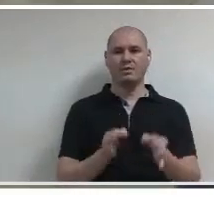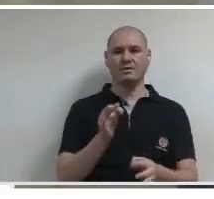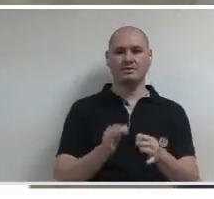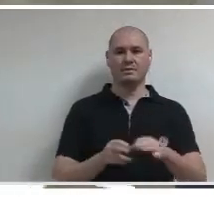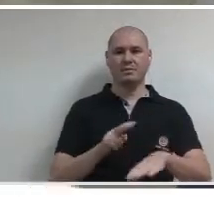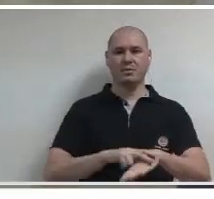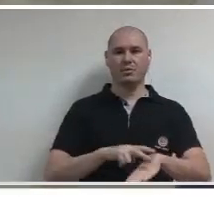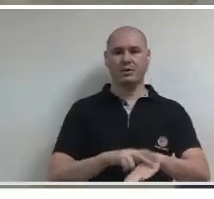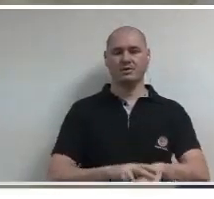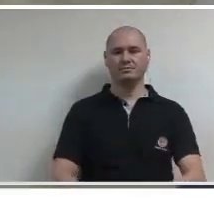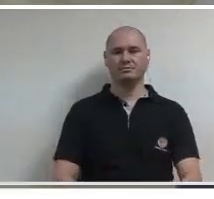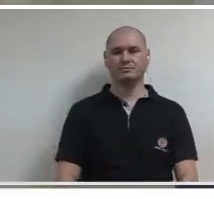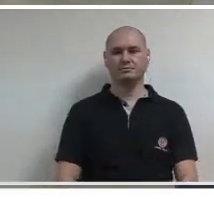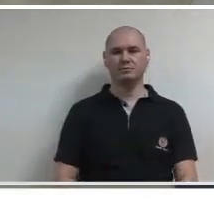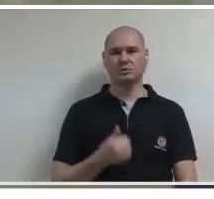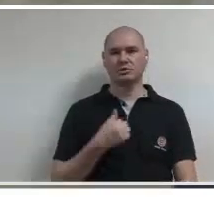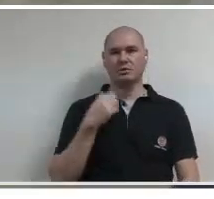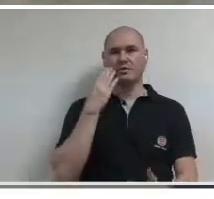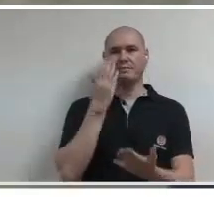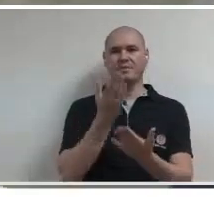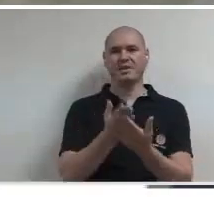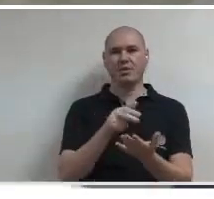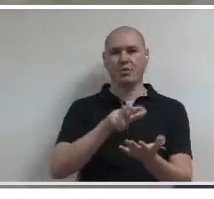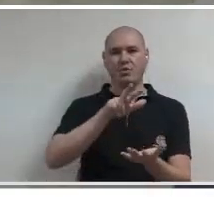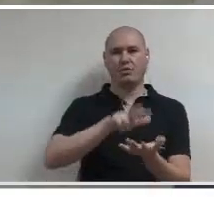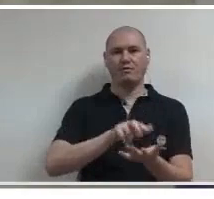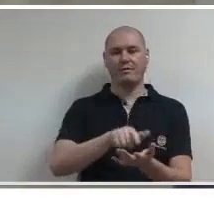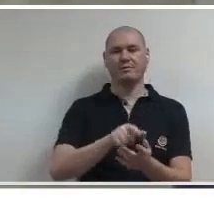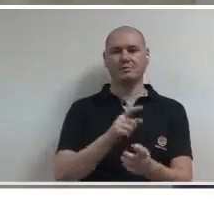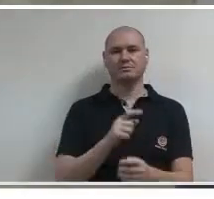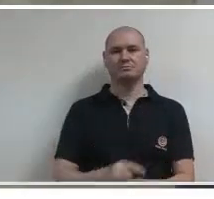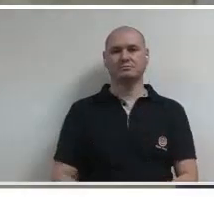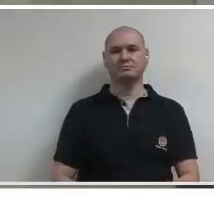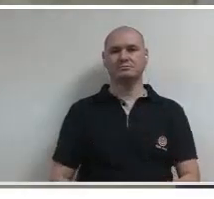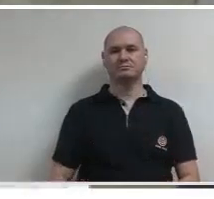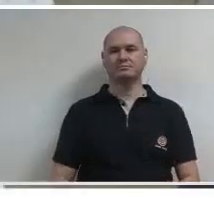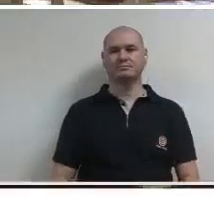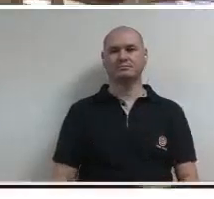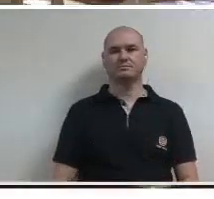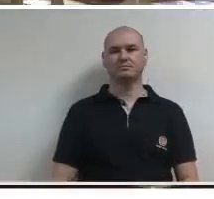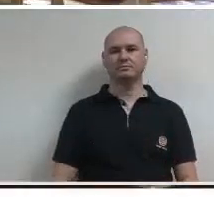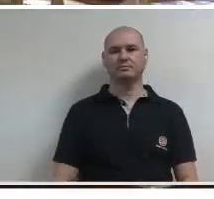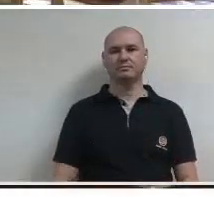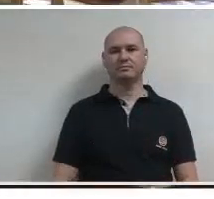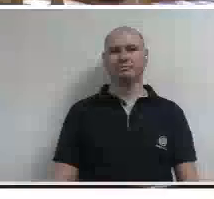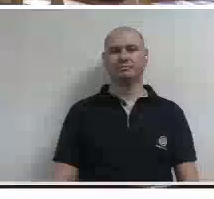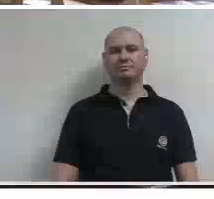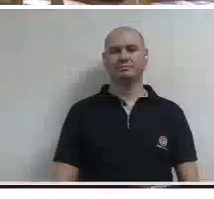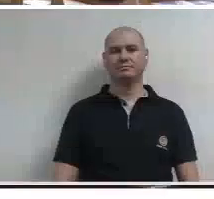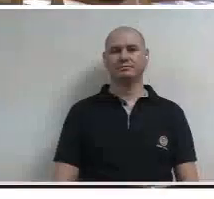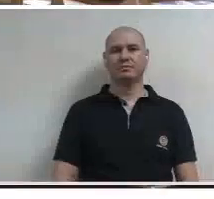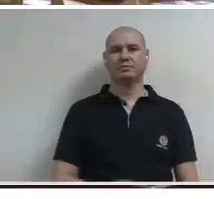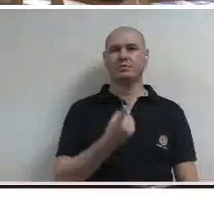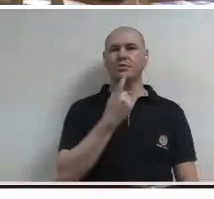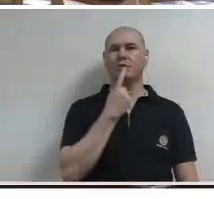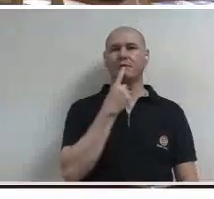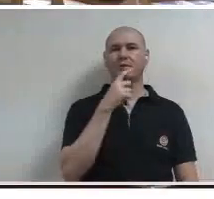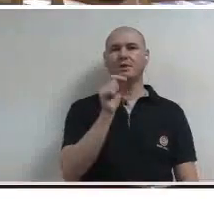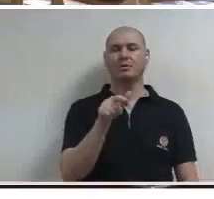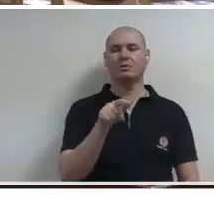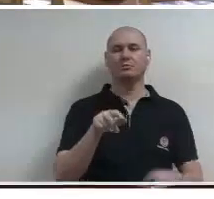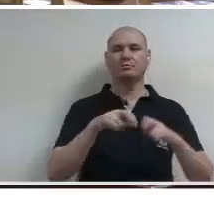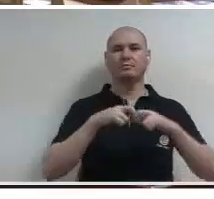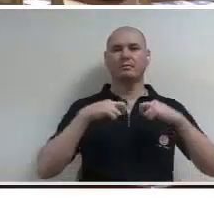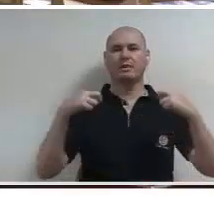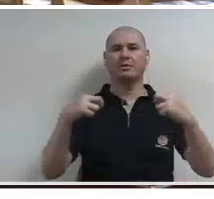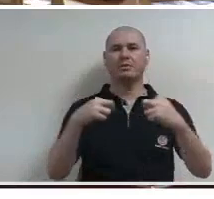formación continua, escuela judicial, Ayureva, y por amor, Toñe confirma con Caraite. La